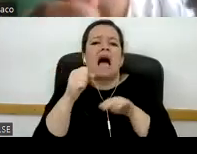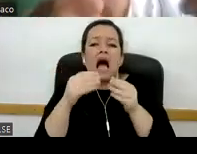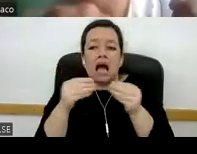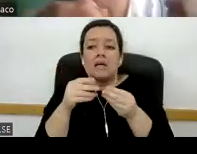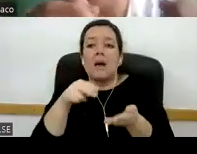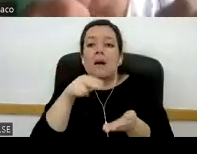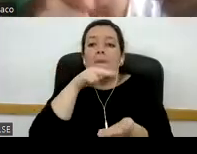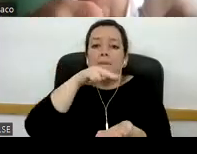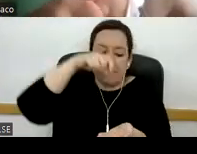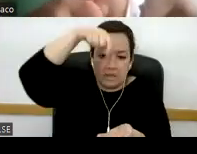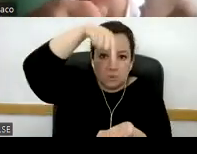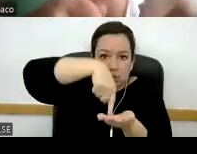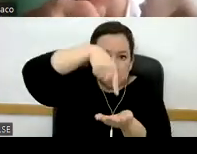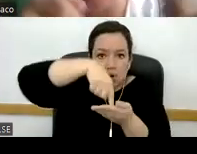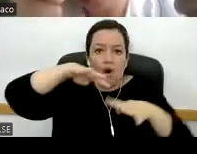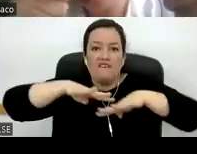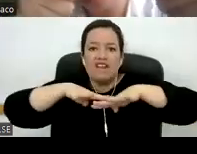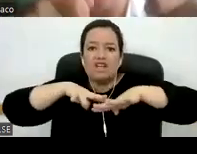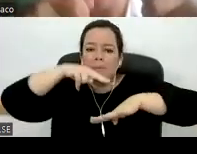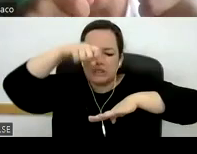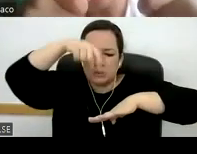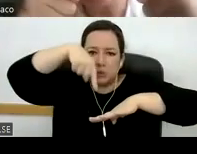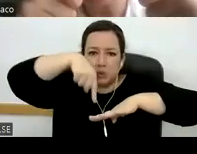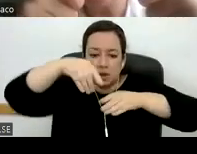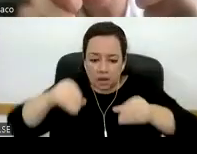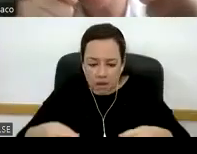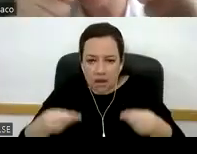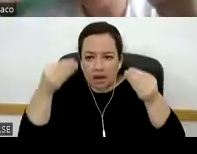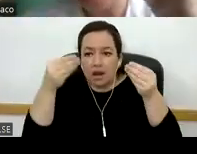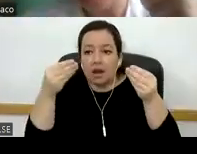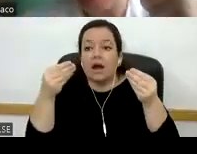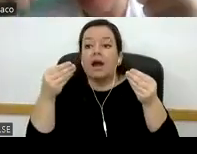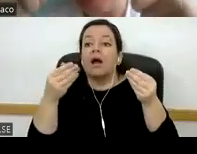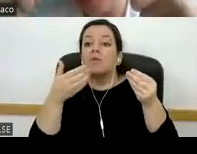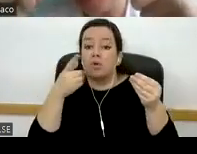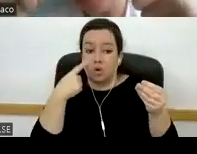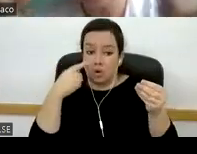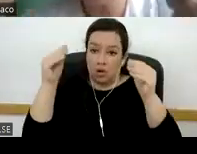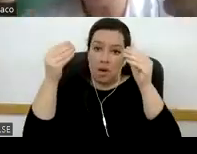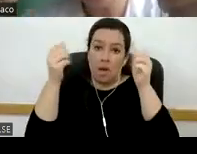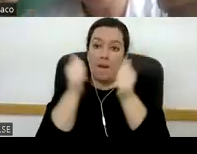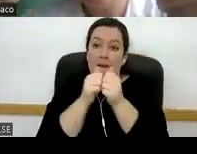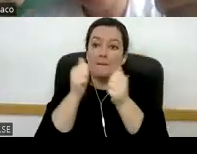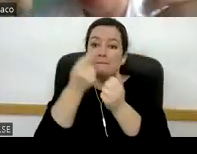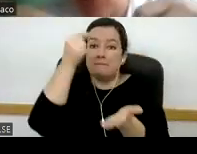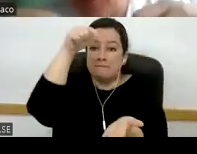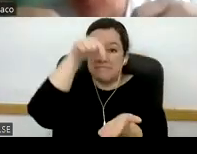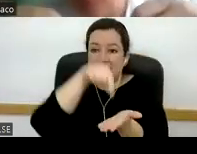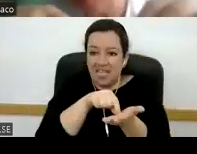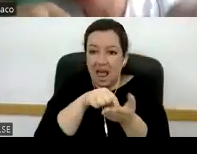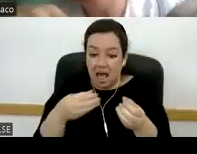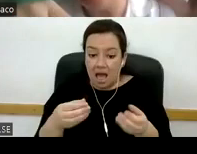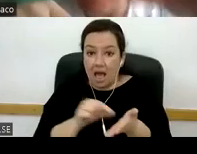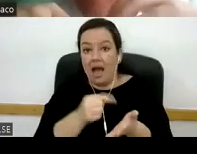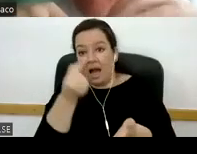que orinen a través de la gasa o del filtro de café. Porque con eso lo que vamos a conseguir es, si aparece alguna piedrecita, la